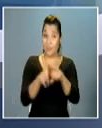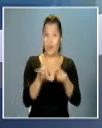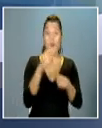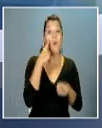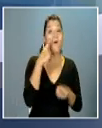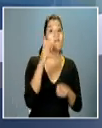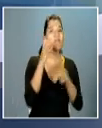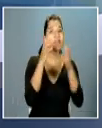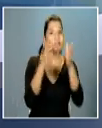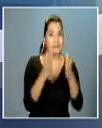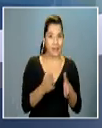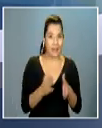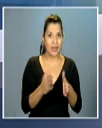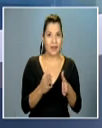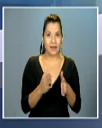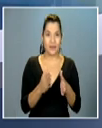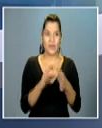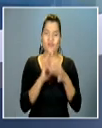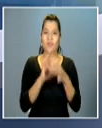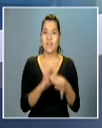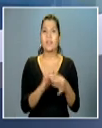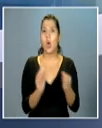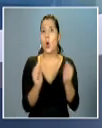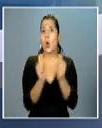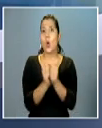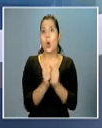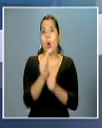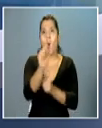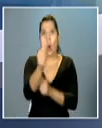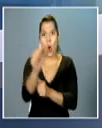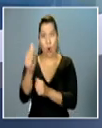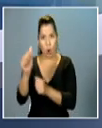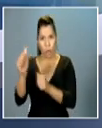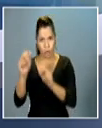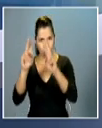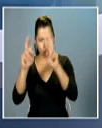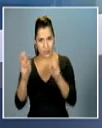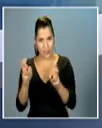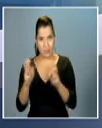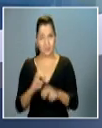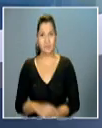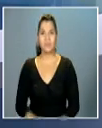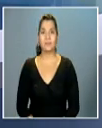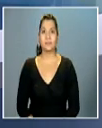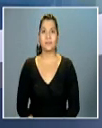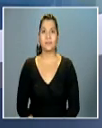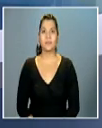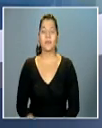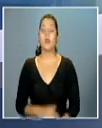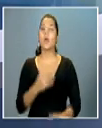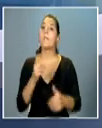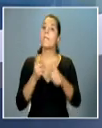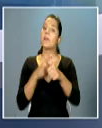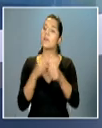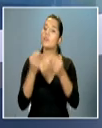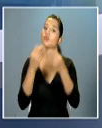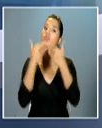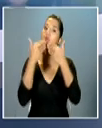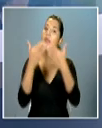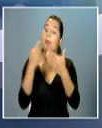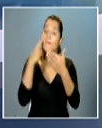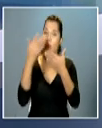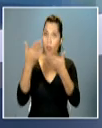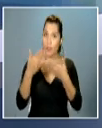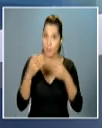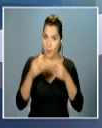fiscales que tienen que ver con otros temas, pero se presentan casos de este tipo. No, primero que todo, gracias por la oportunidad.